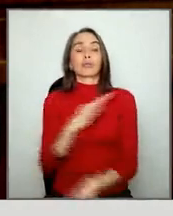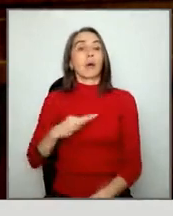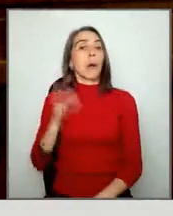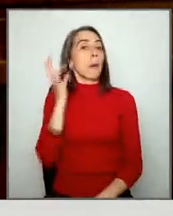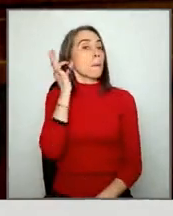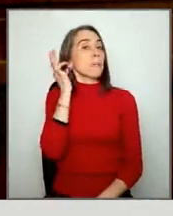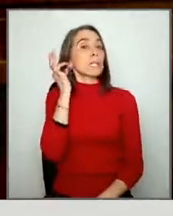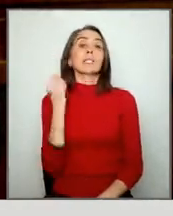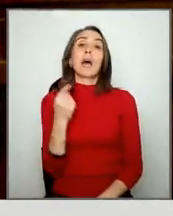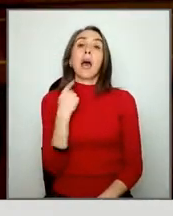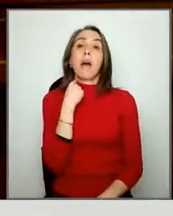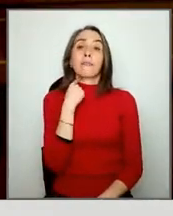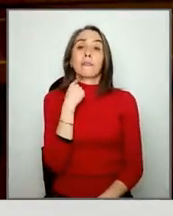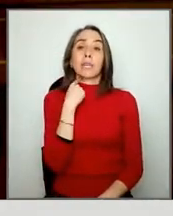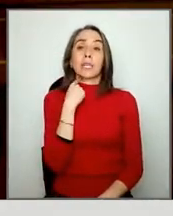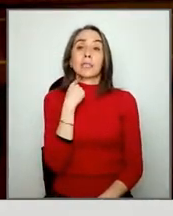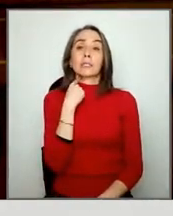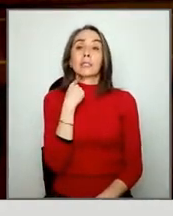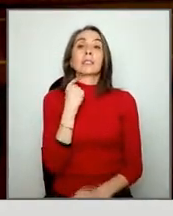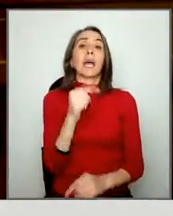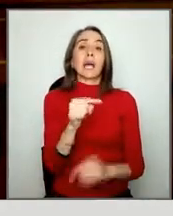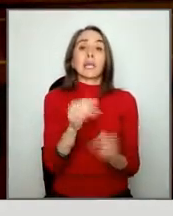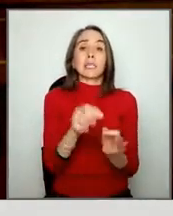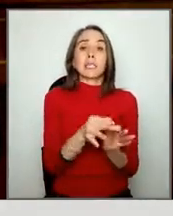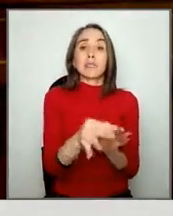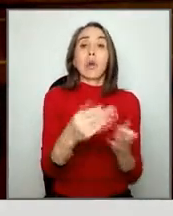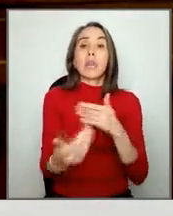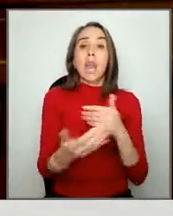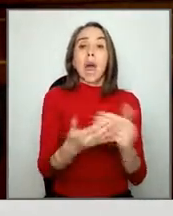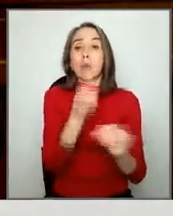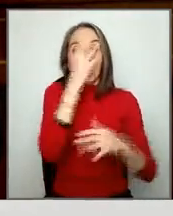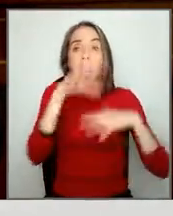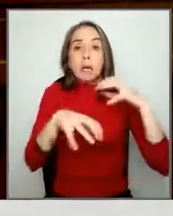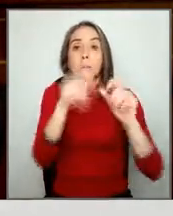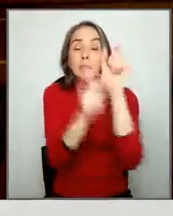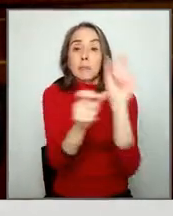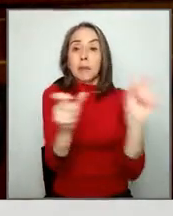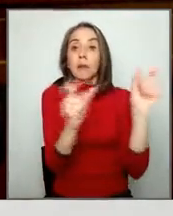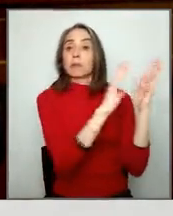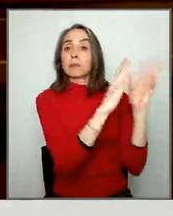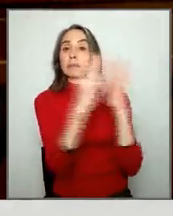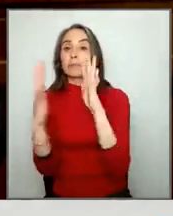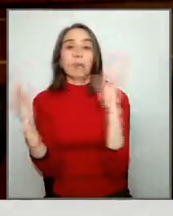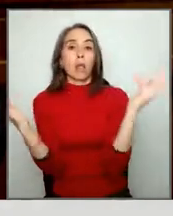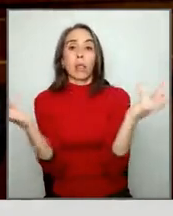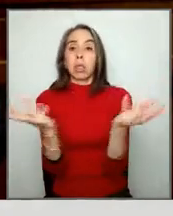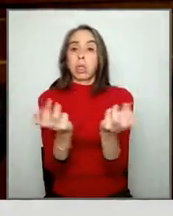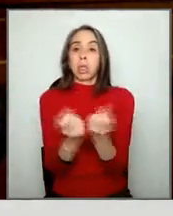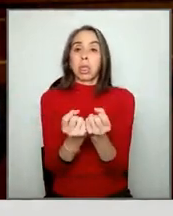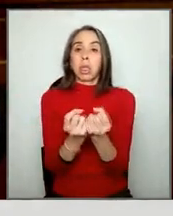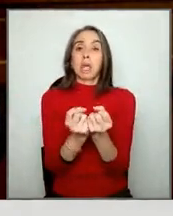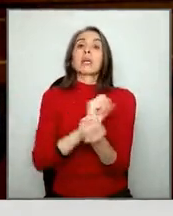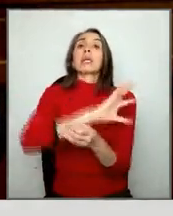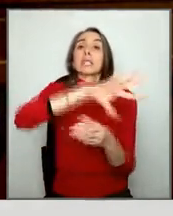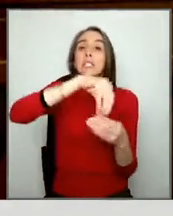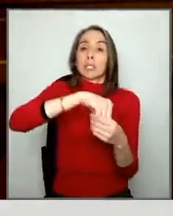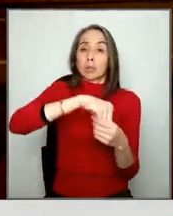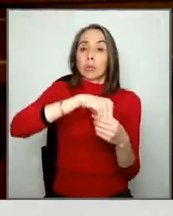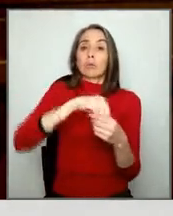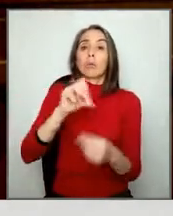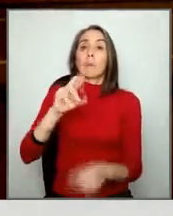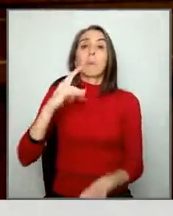el ecosistema del sector flora y fauna incluyendo al parque nacional Torres del paine